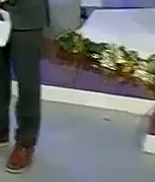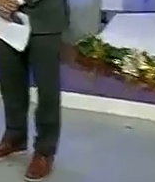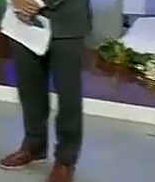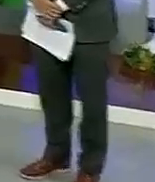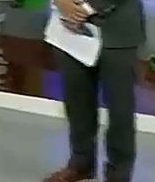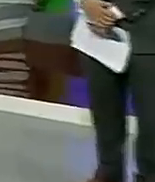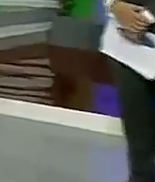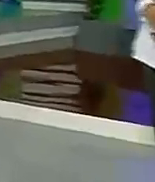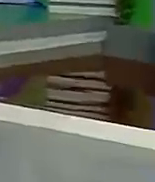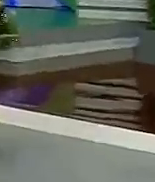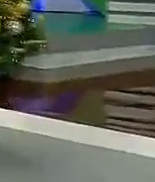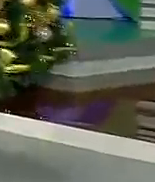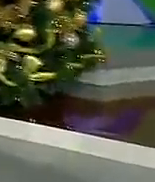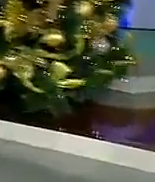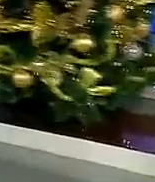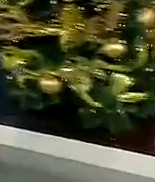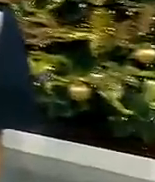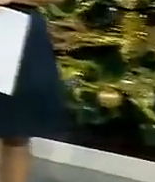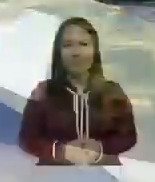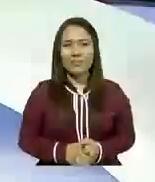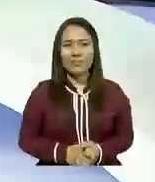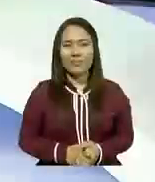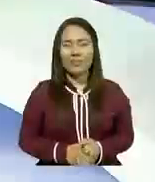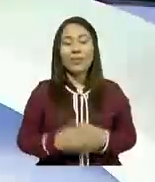Continuamos con las informaciones,